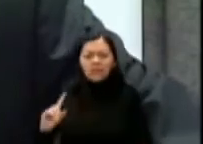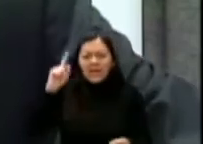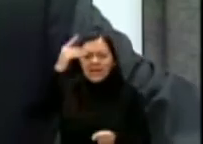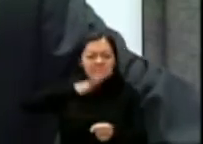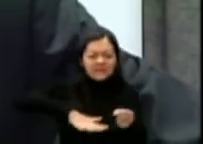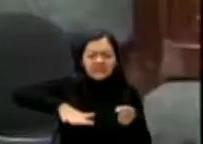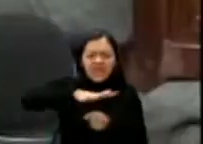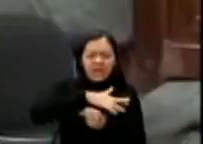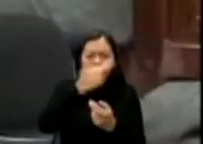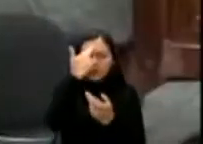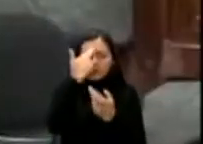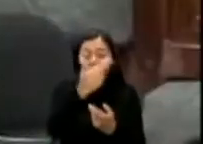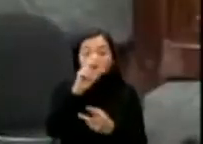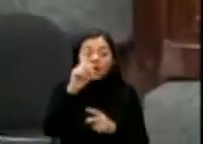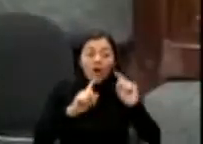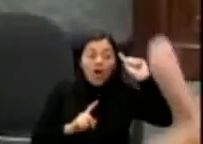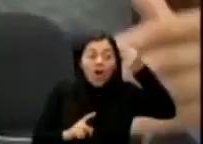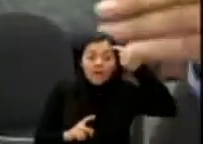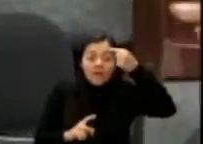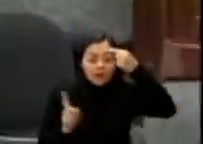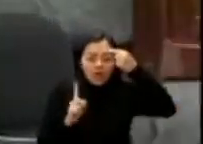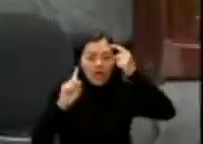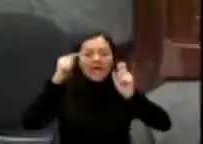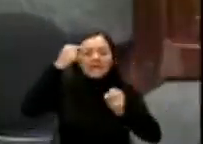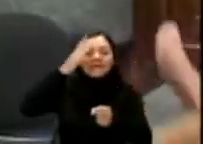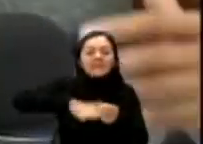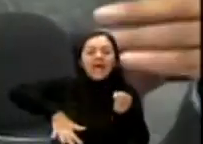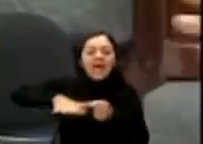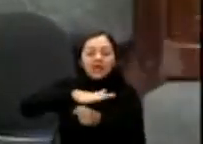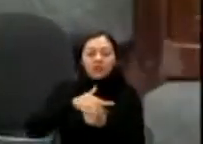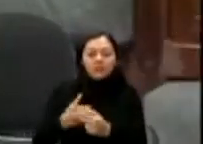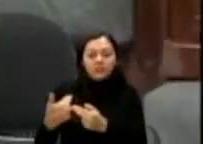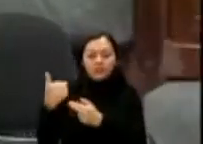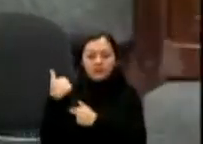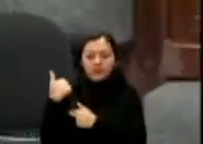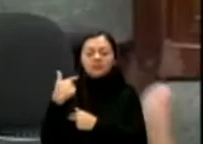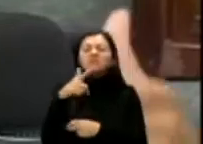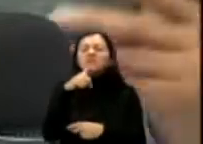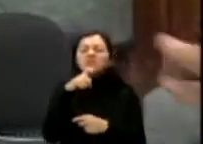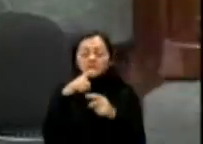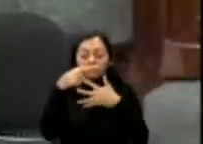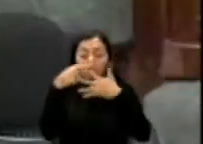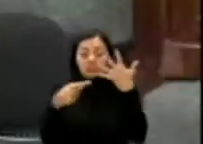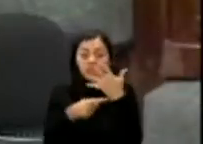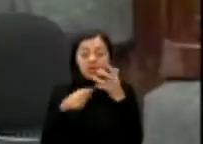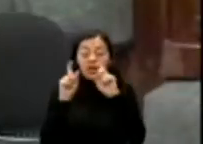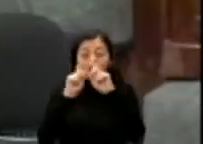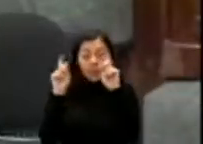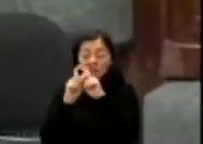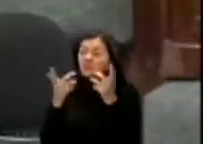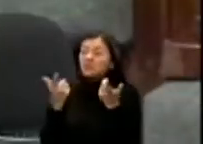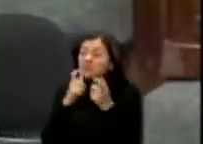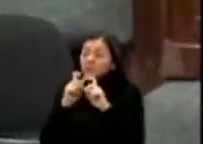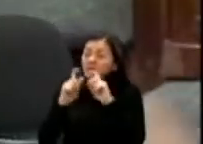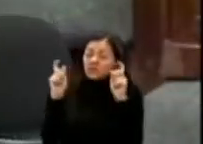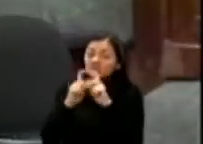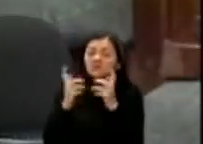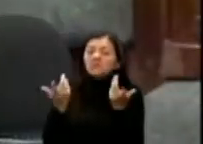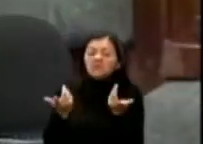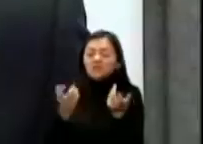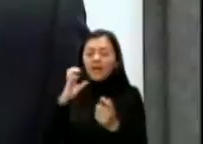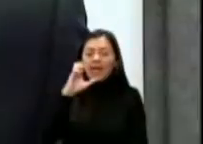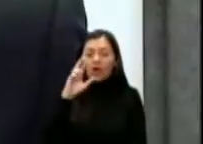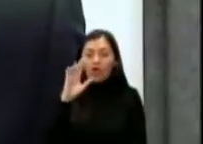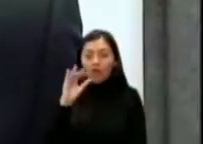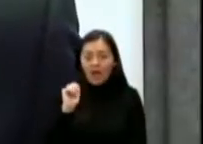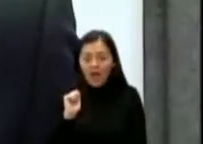aquí hago mientras también la institucionalidad entra el corral ecuador estratégico la vicepresidencia las migas construcciones mire